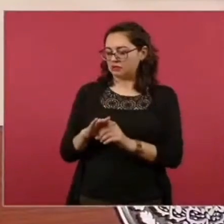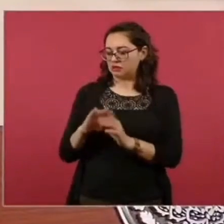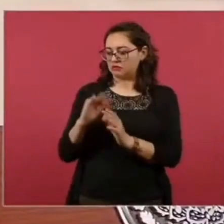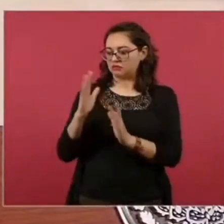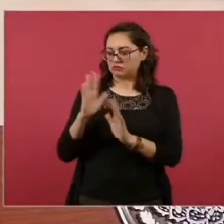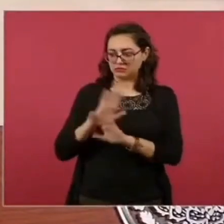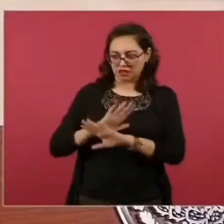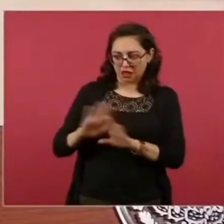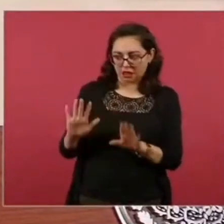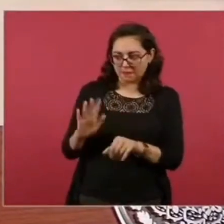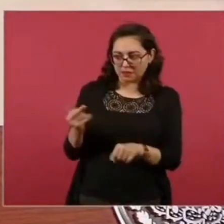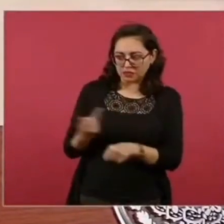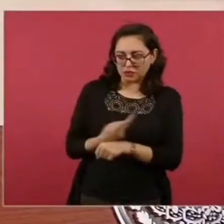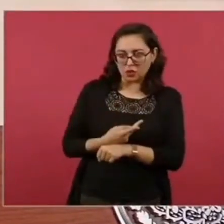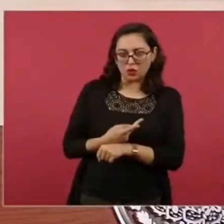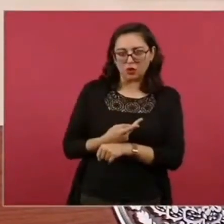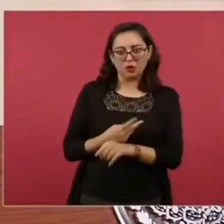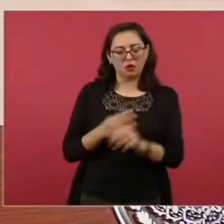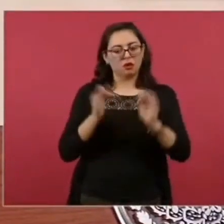plurales,